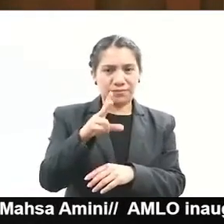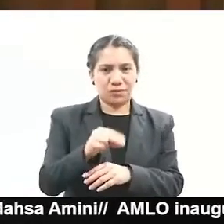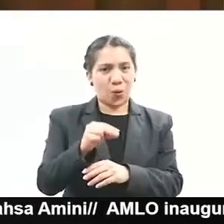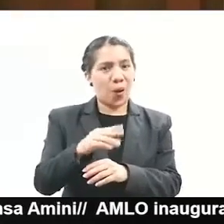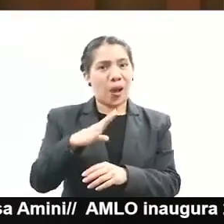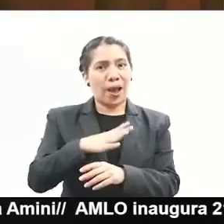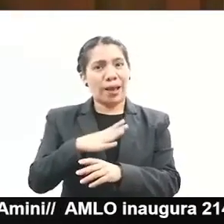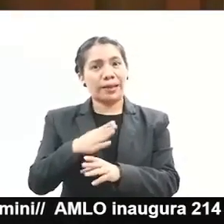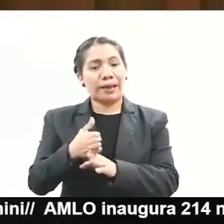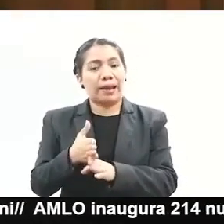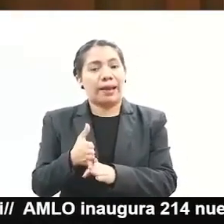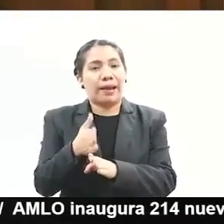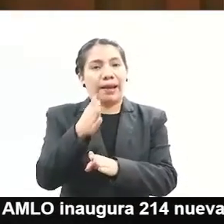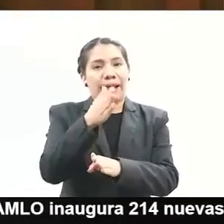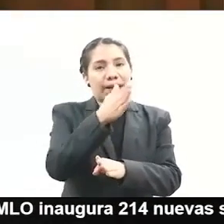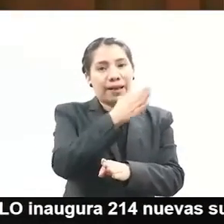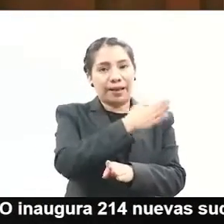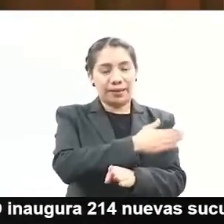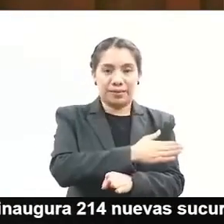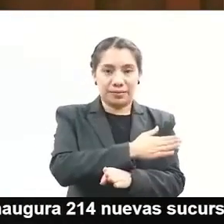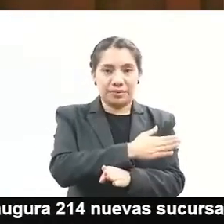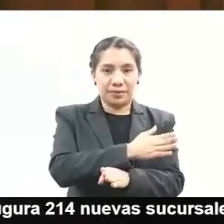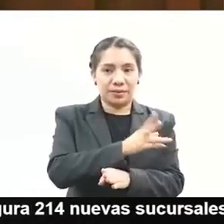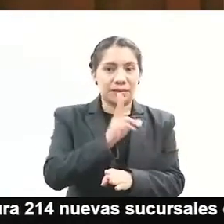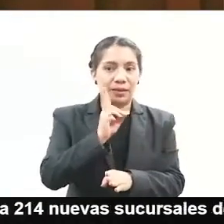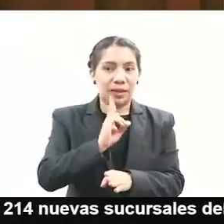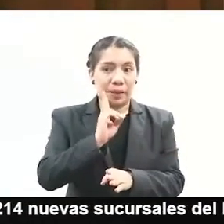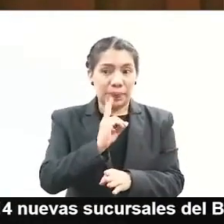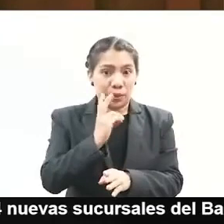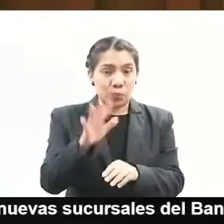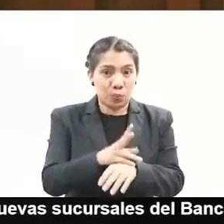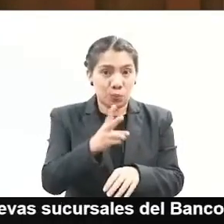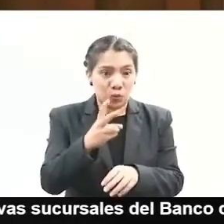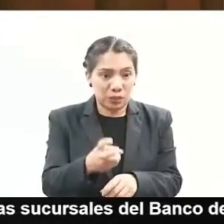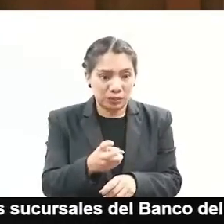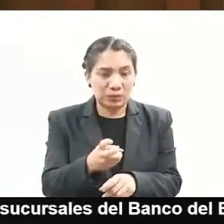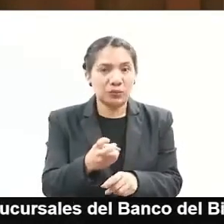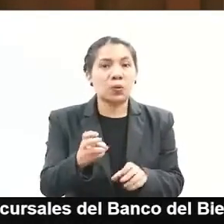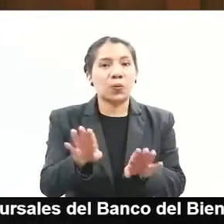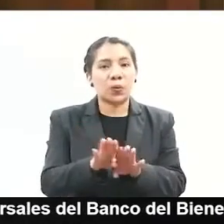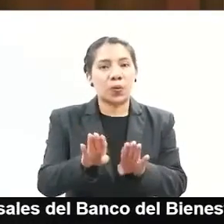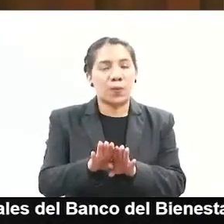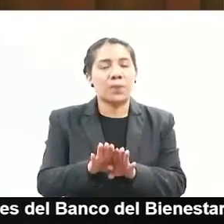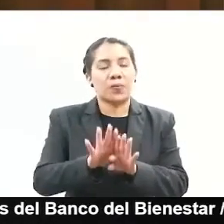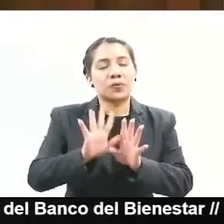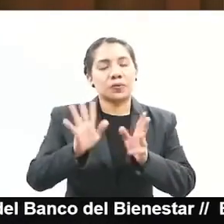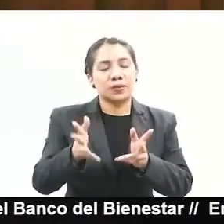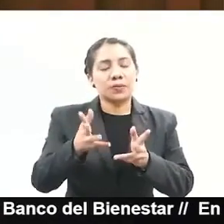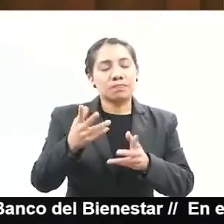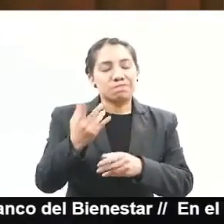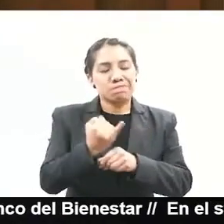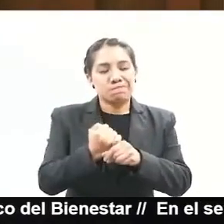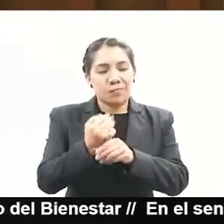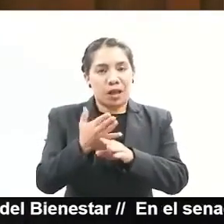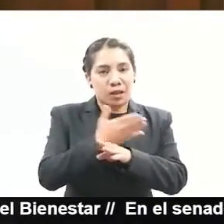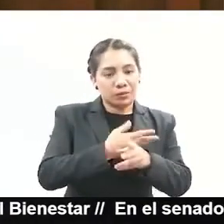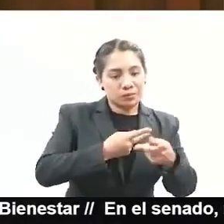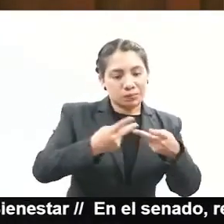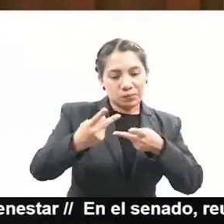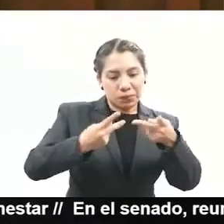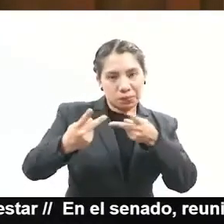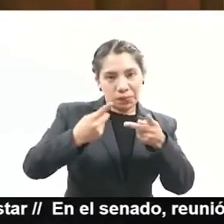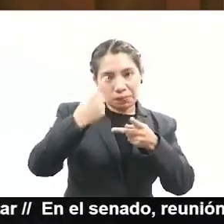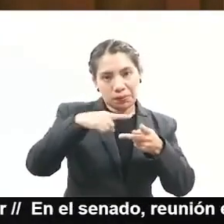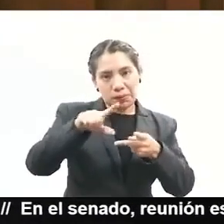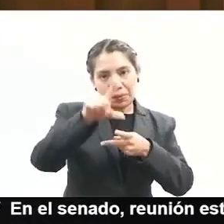que esas condiciones fueron precisamente las que permitieron que un hecho tan atroz se diera en el país. Bueno, todos esos